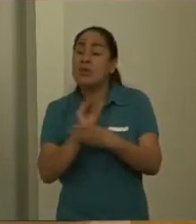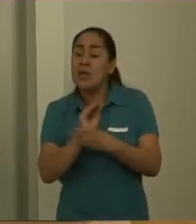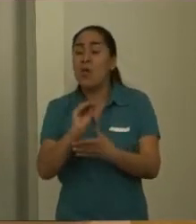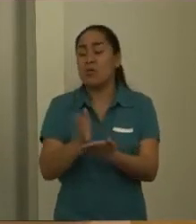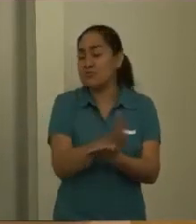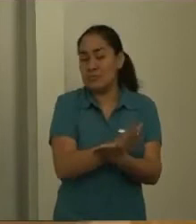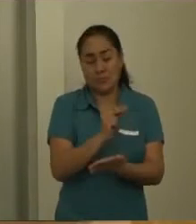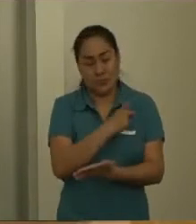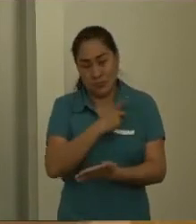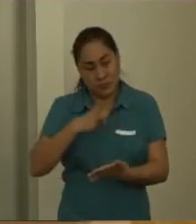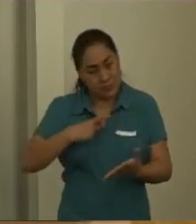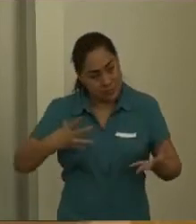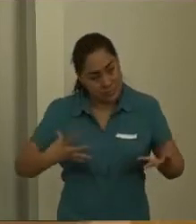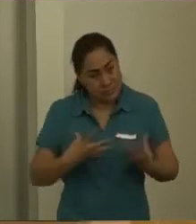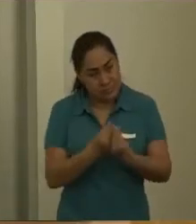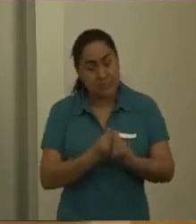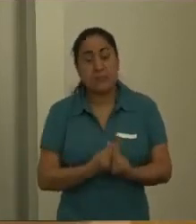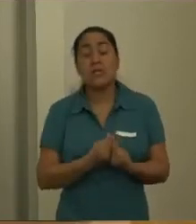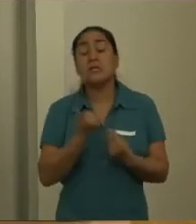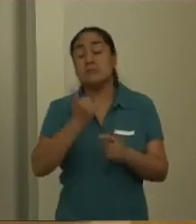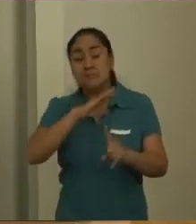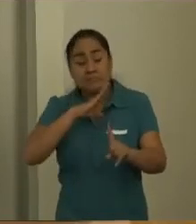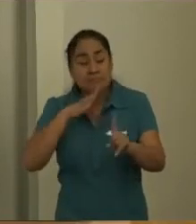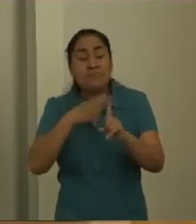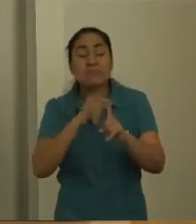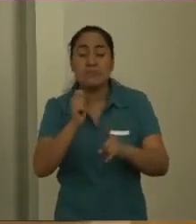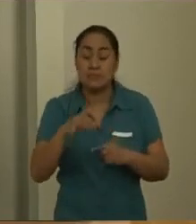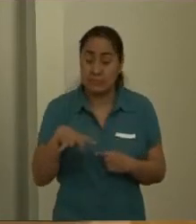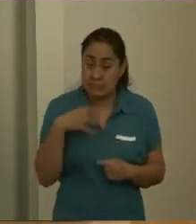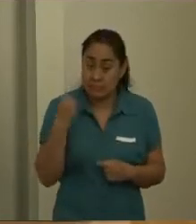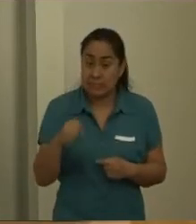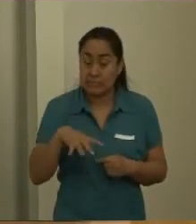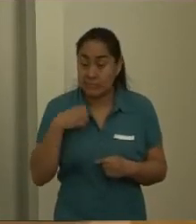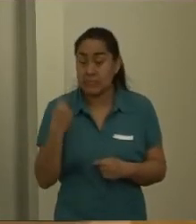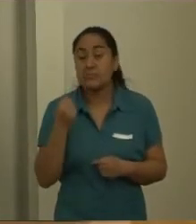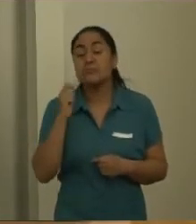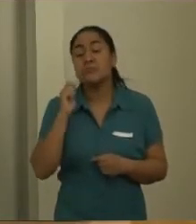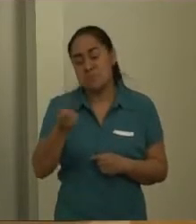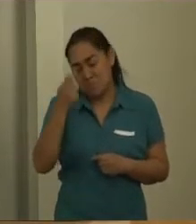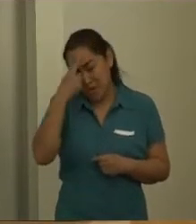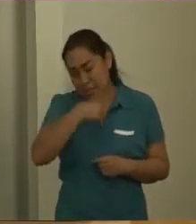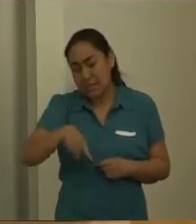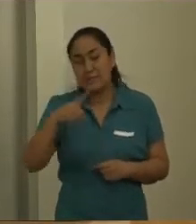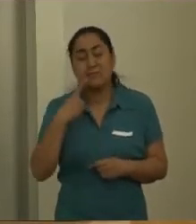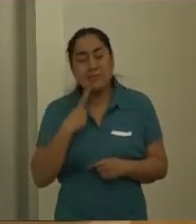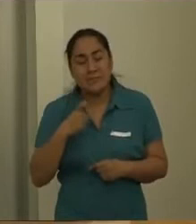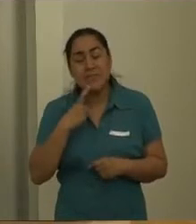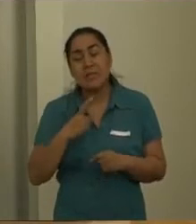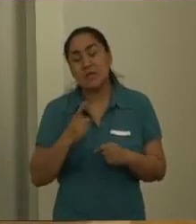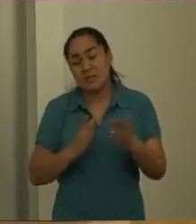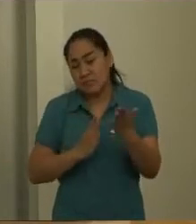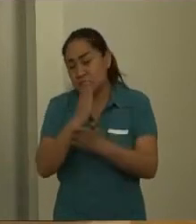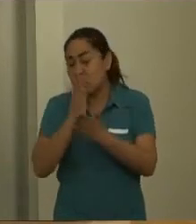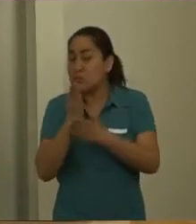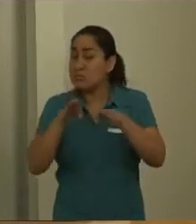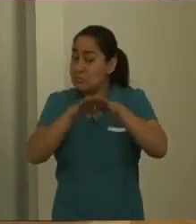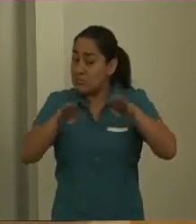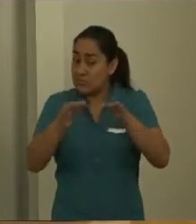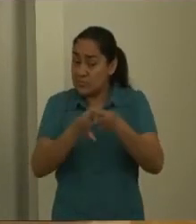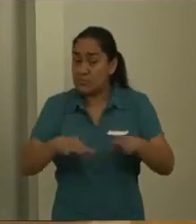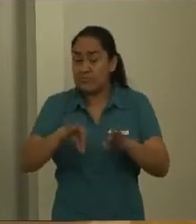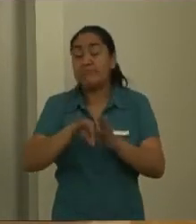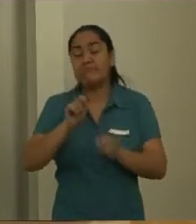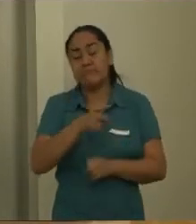tenemos que enfatizar que los esfuerzos de superar las desigualdades tienen que respetar el